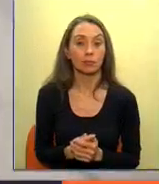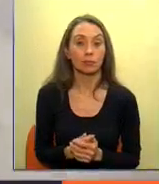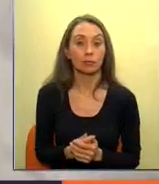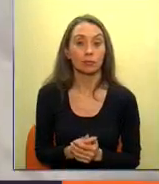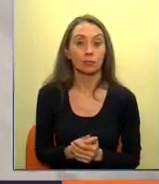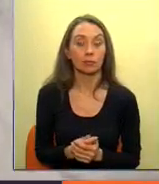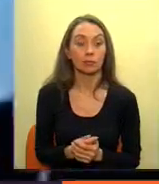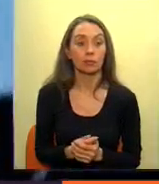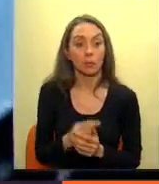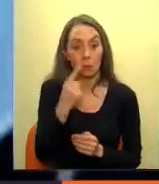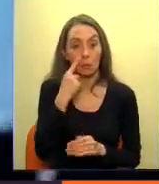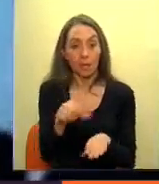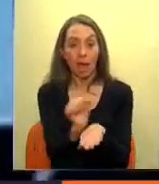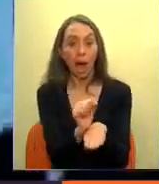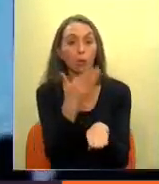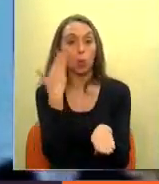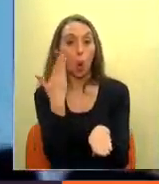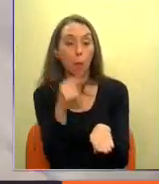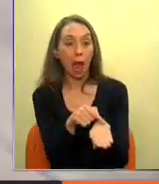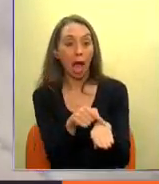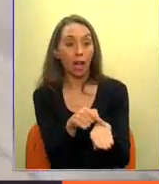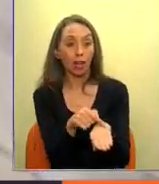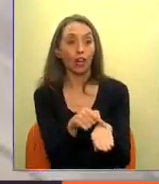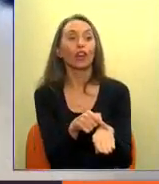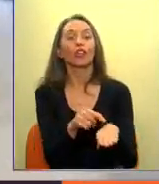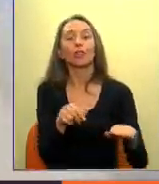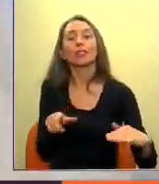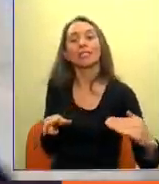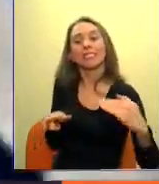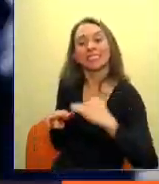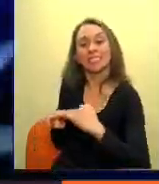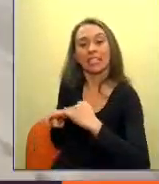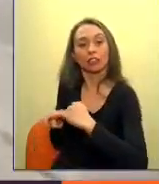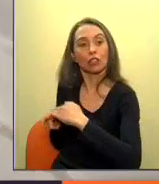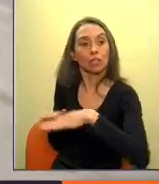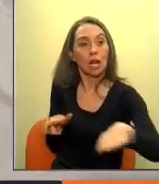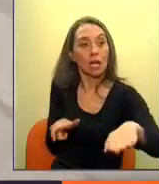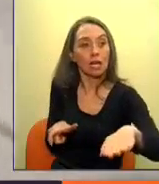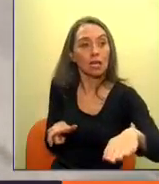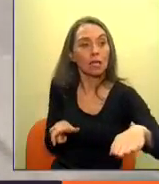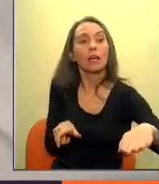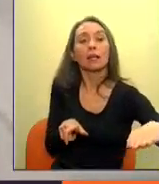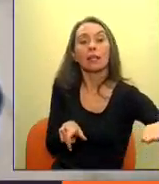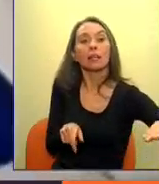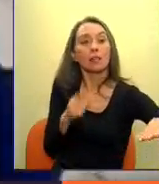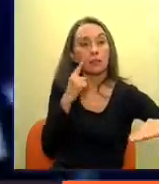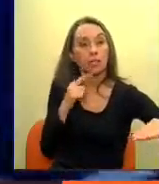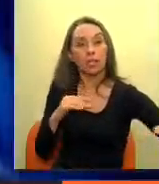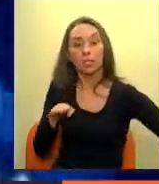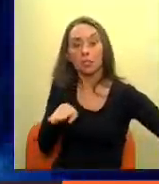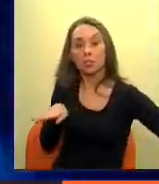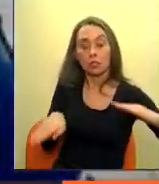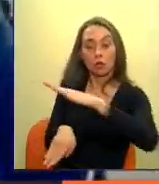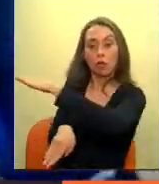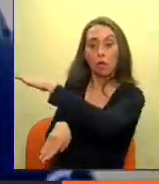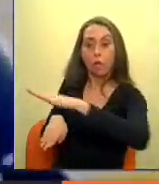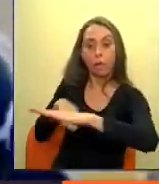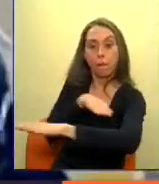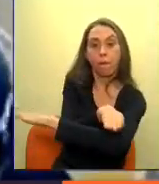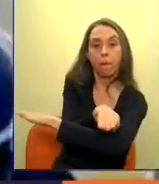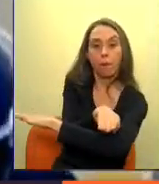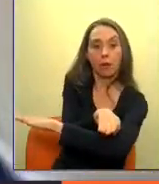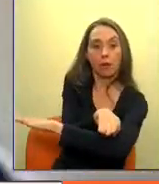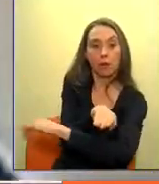fíjese en el auto blanco está próximo a salir del estacionamiento pero de pronto aparece un vehículo y le bloquea el paso suban test tienen